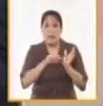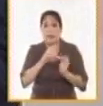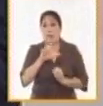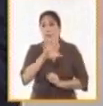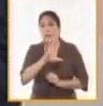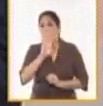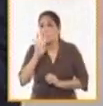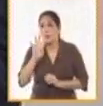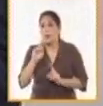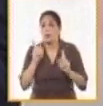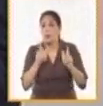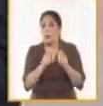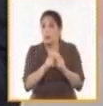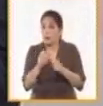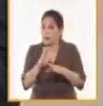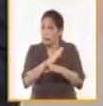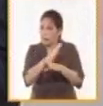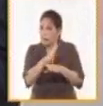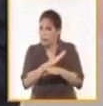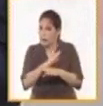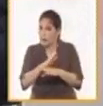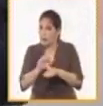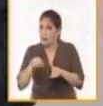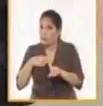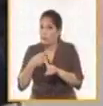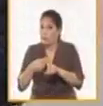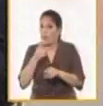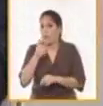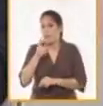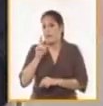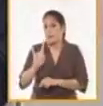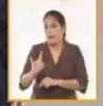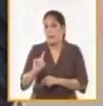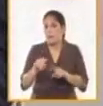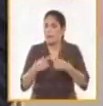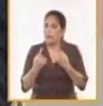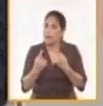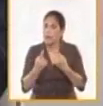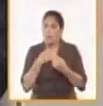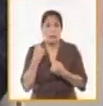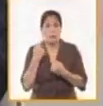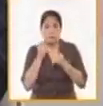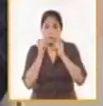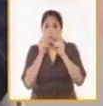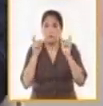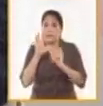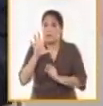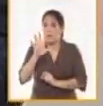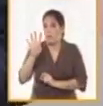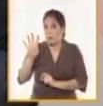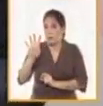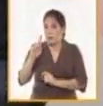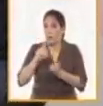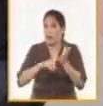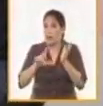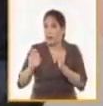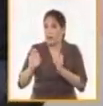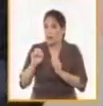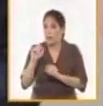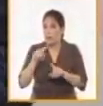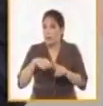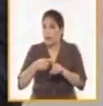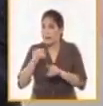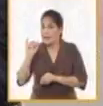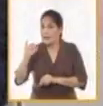54. Se sumaron 16. Pero llama la atención que de esos 54,